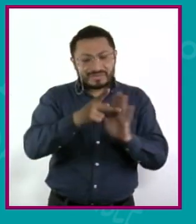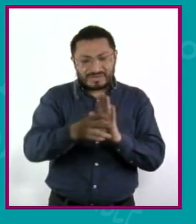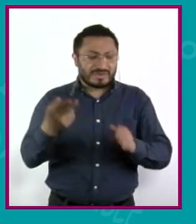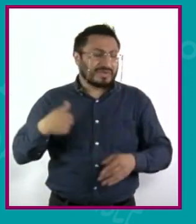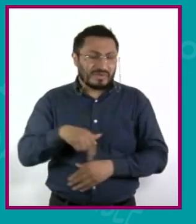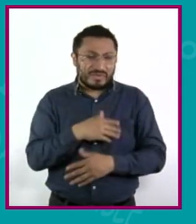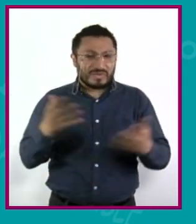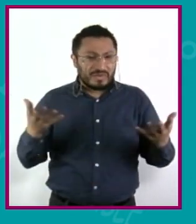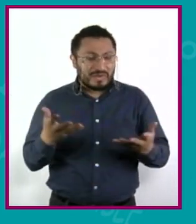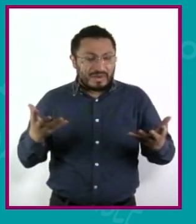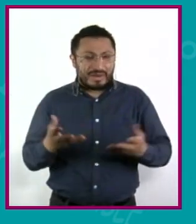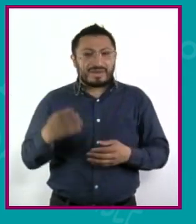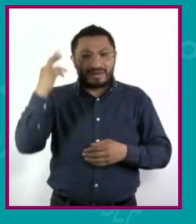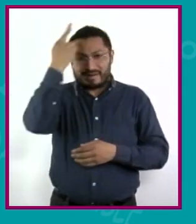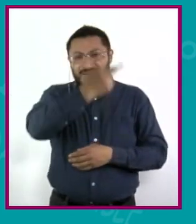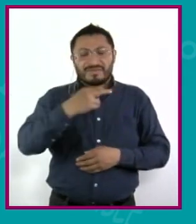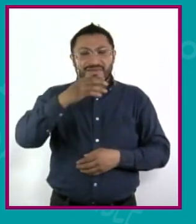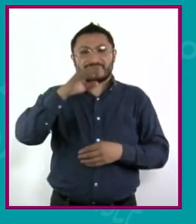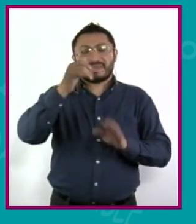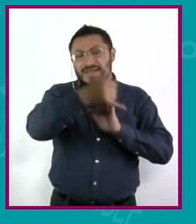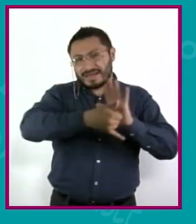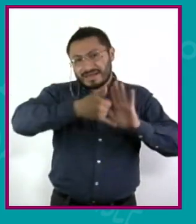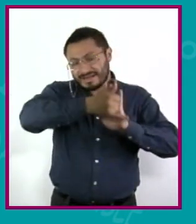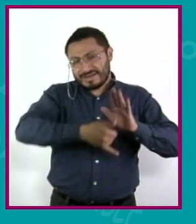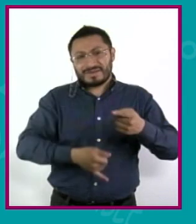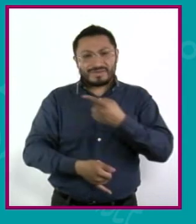hecho, consulten nuestro canal en YouTube,